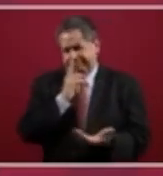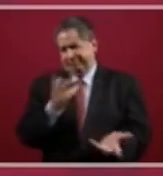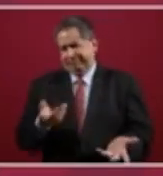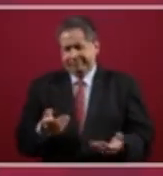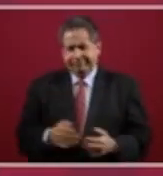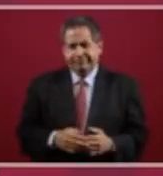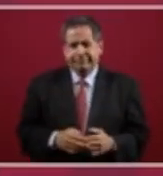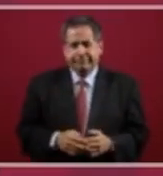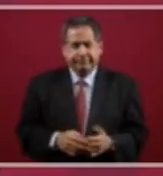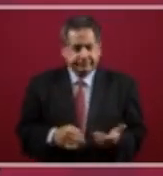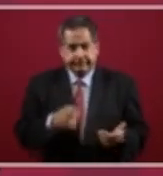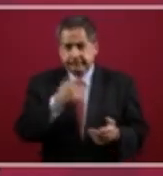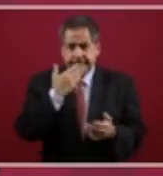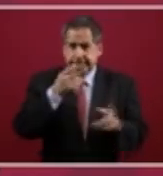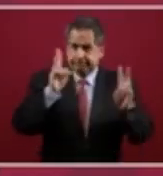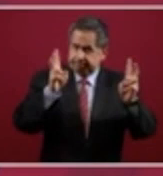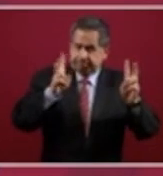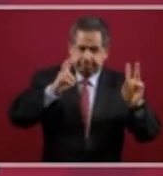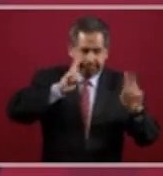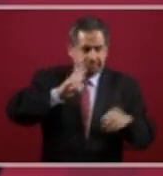Entonces es un buen tema.